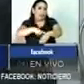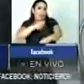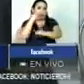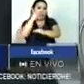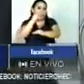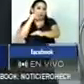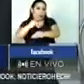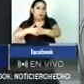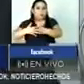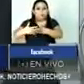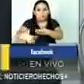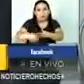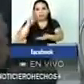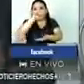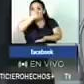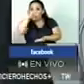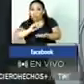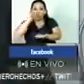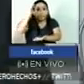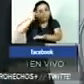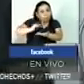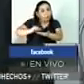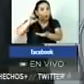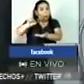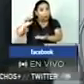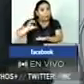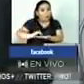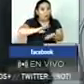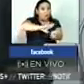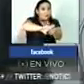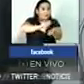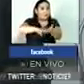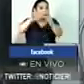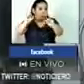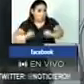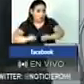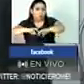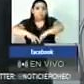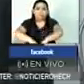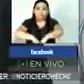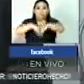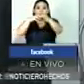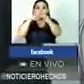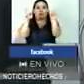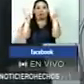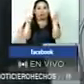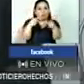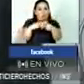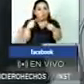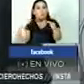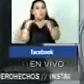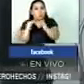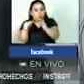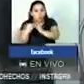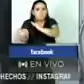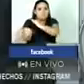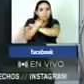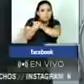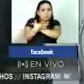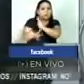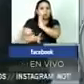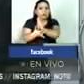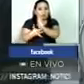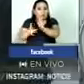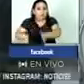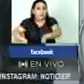mediano plazo, con intereses bajos, para que se pueda reactivar el sector agropecuario. Se habla también de la asistencia técnica, que a través